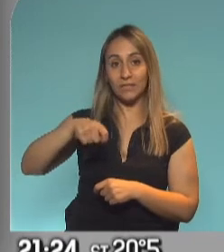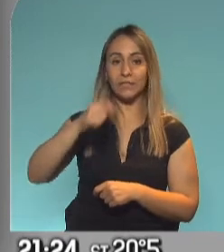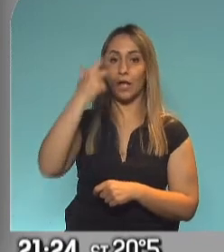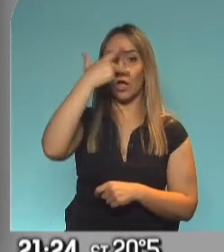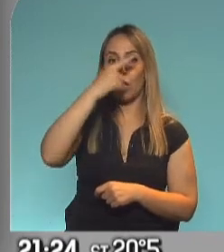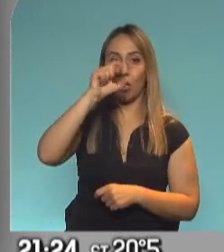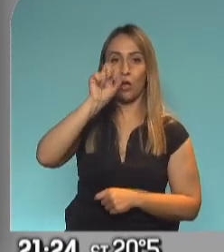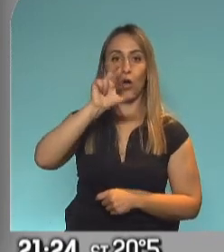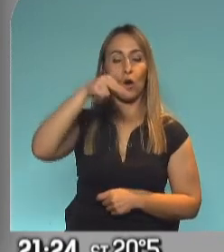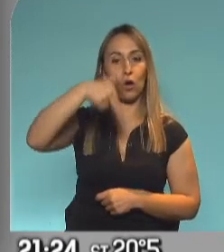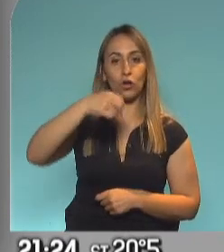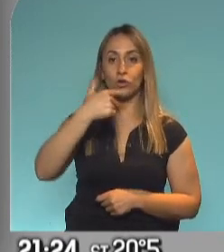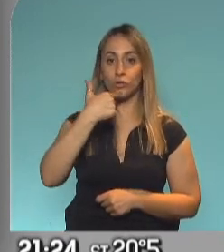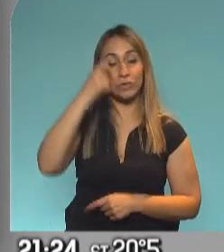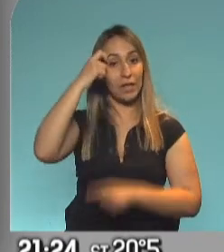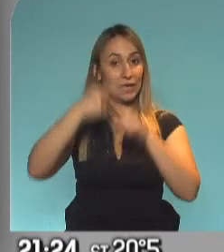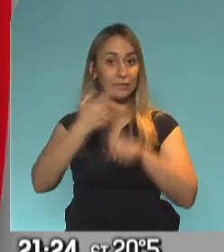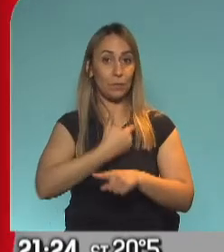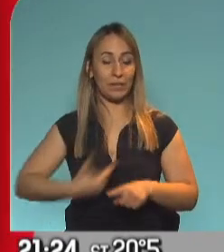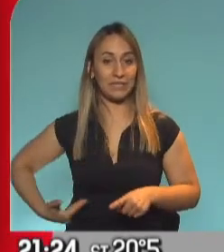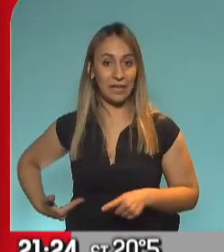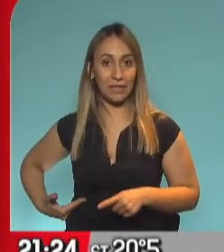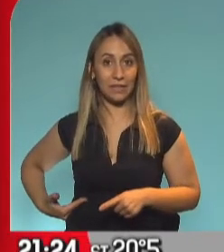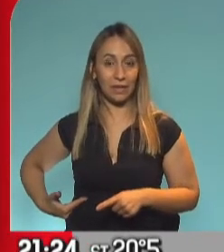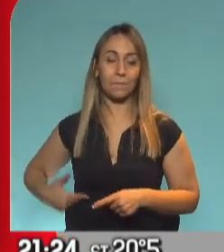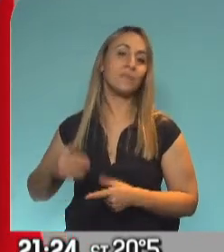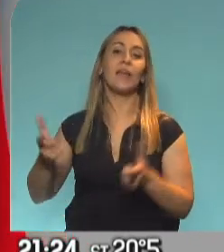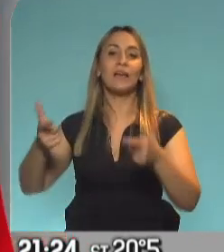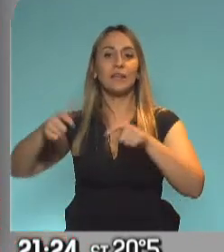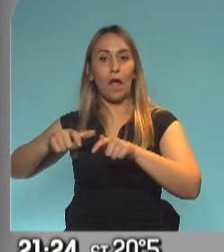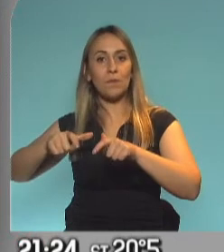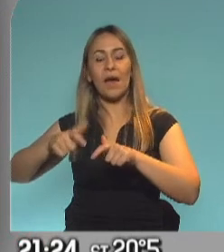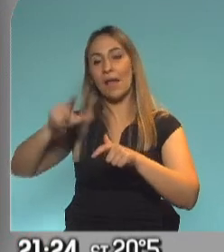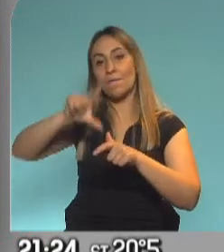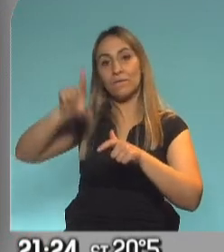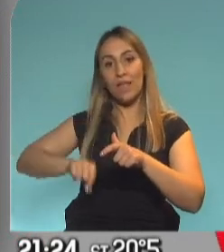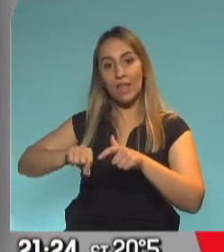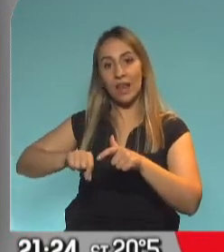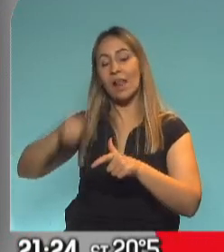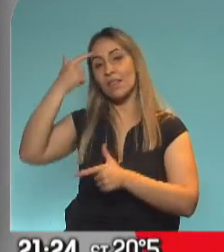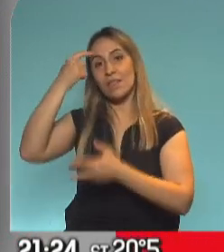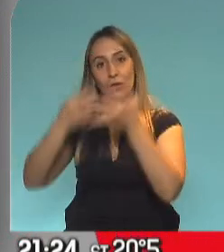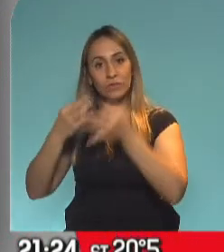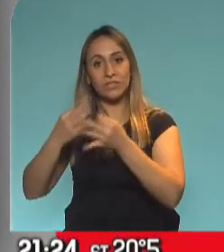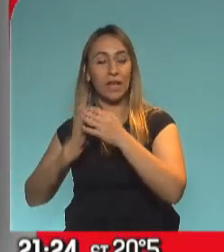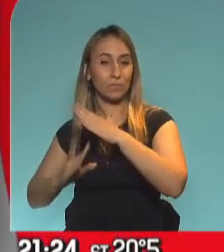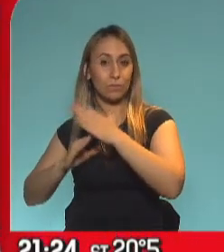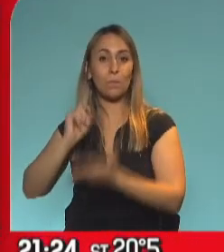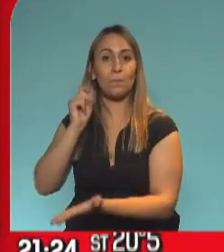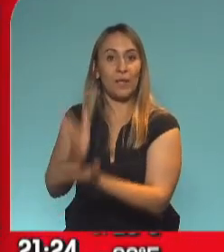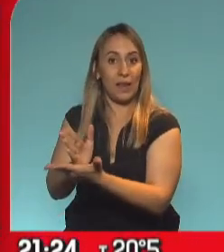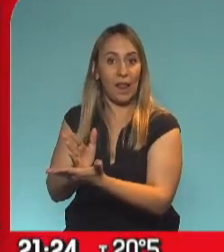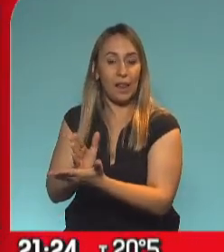Hornos, ex presidente de la Cámara Federal de Casación Penal, el máximo tribunal penal del